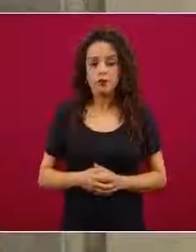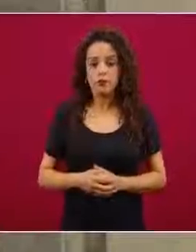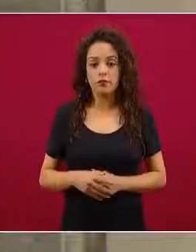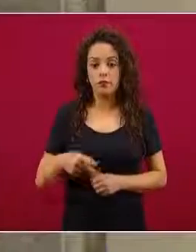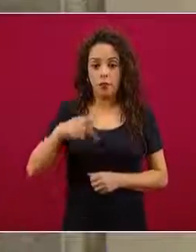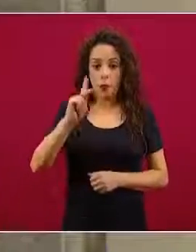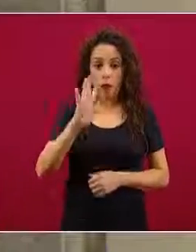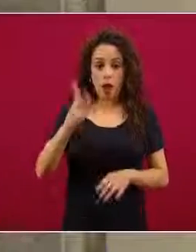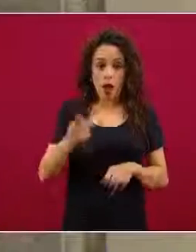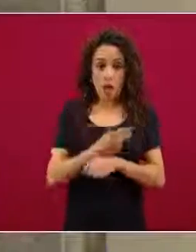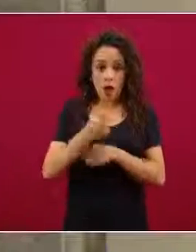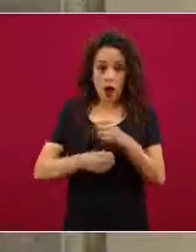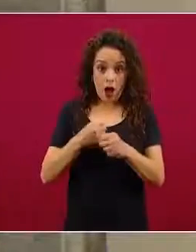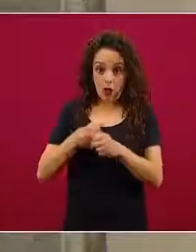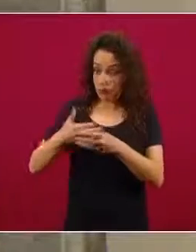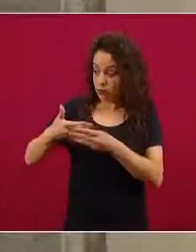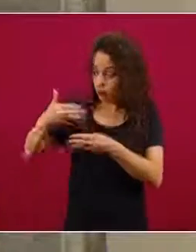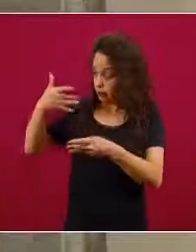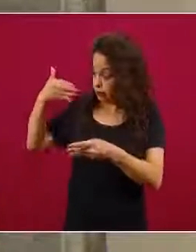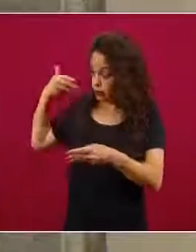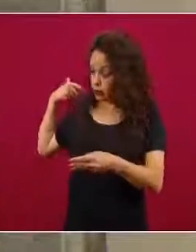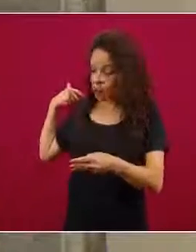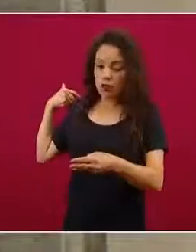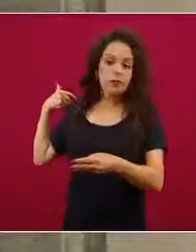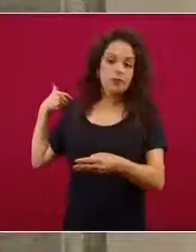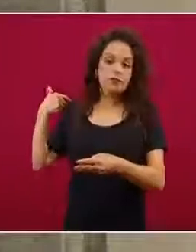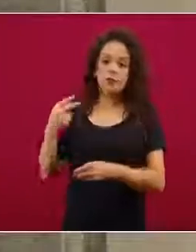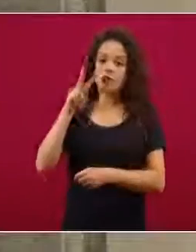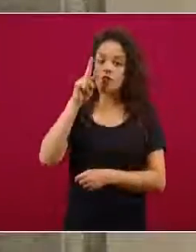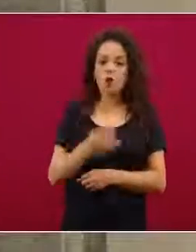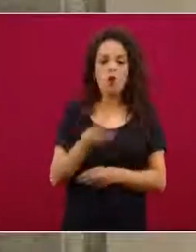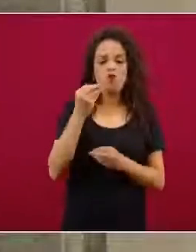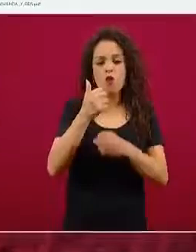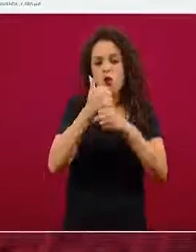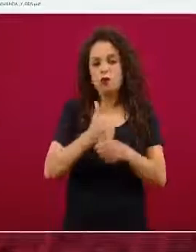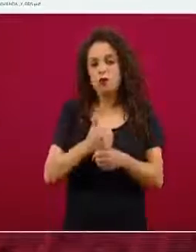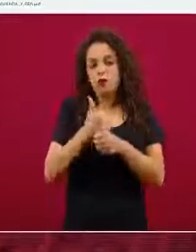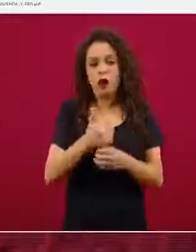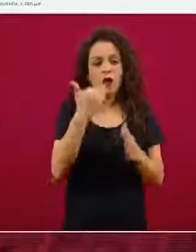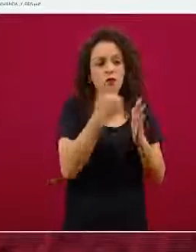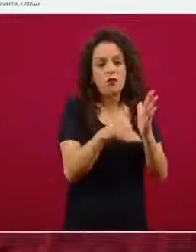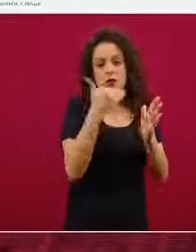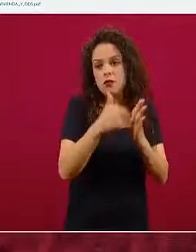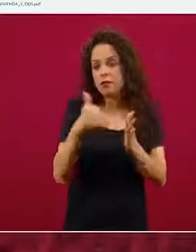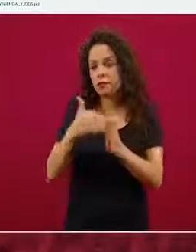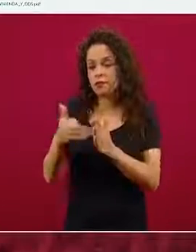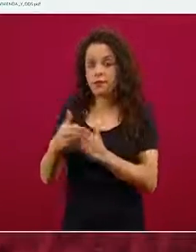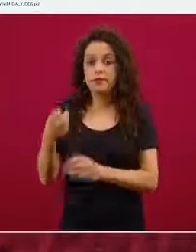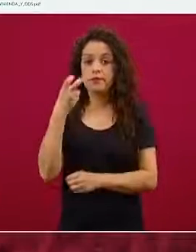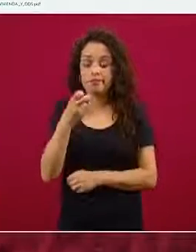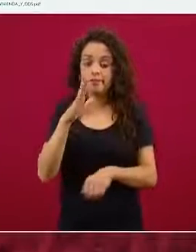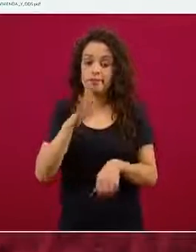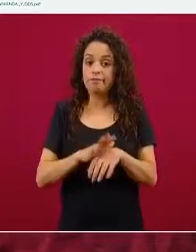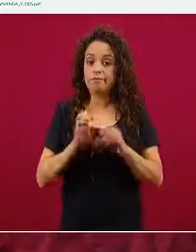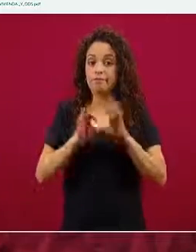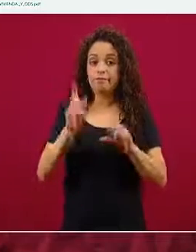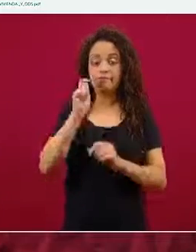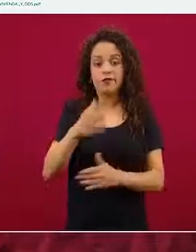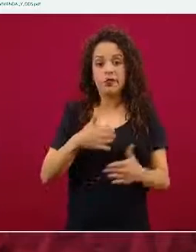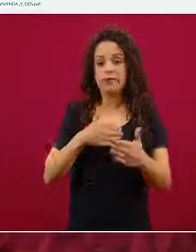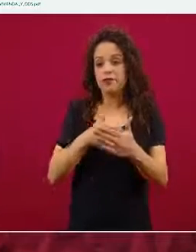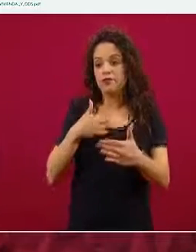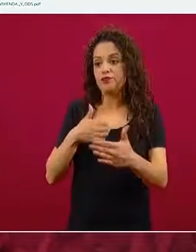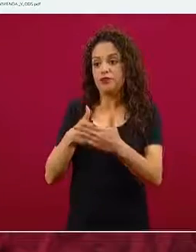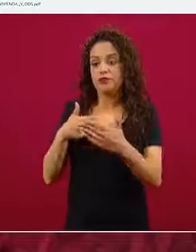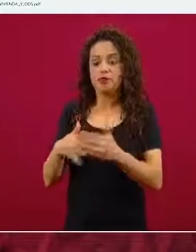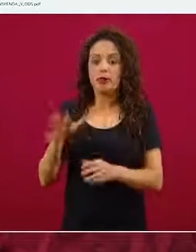que pasaron, o décadas, son años de mucha precariedad y que están frenando de forma muy contundente la capacidad de